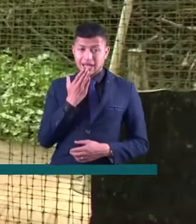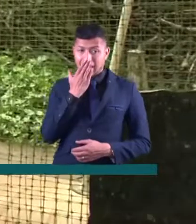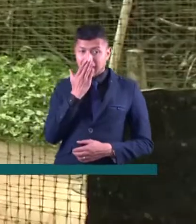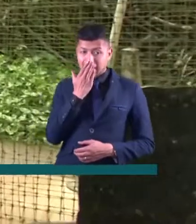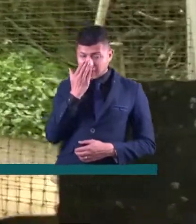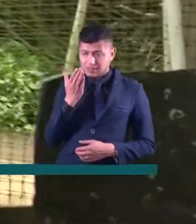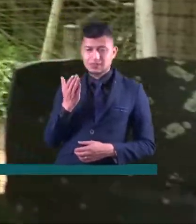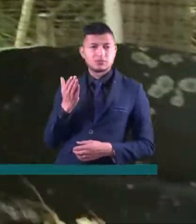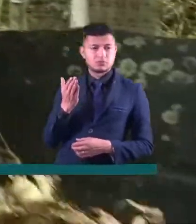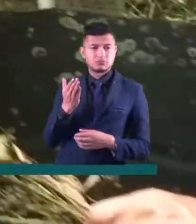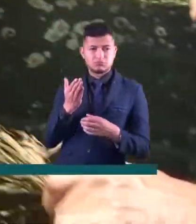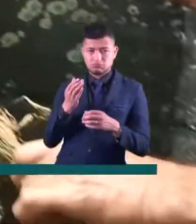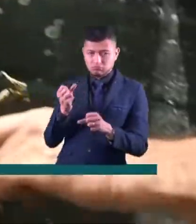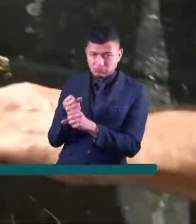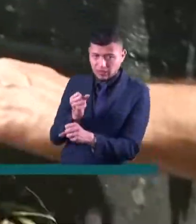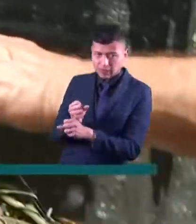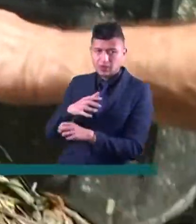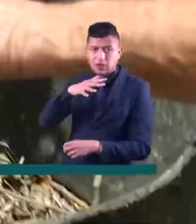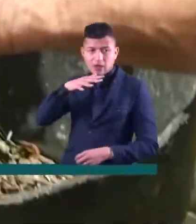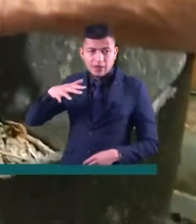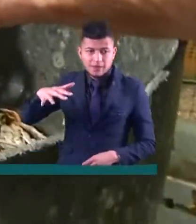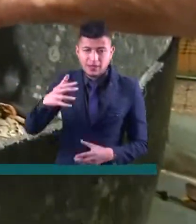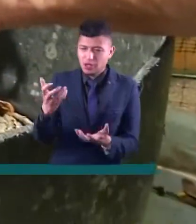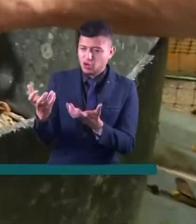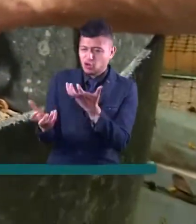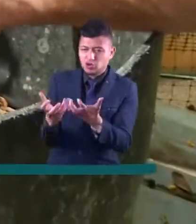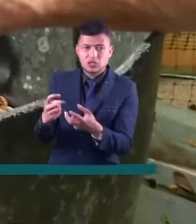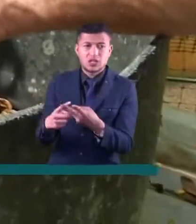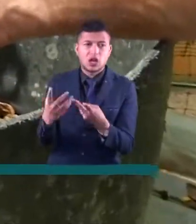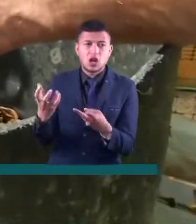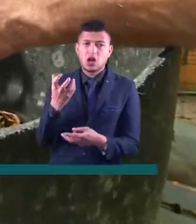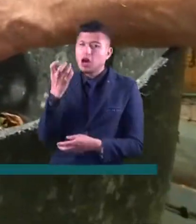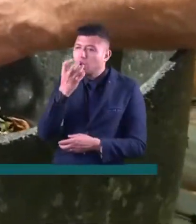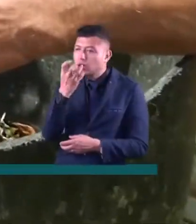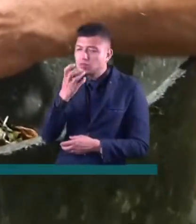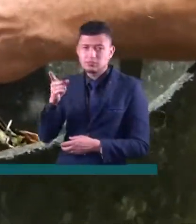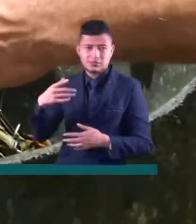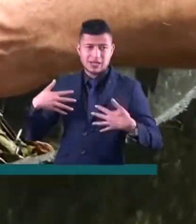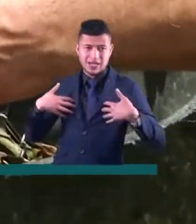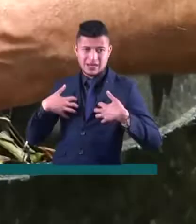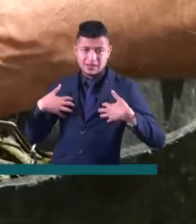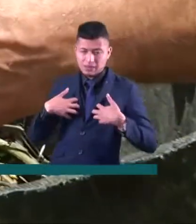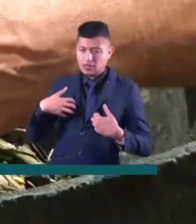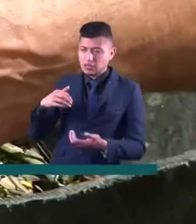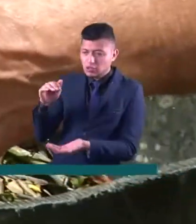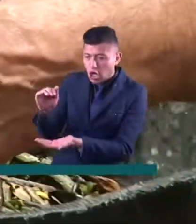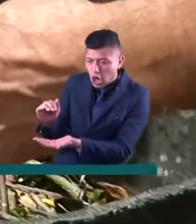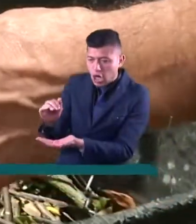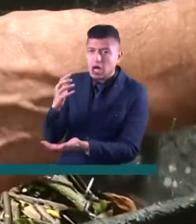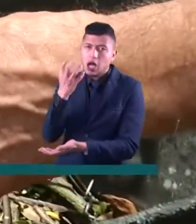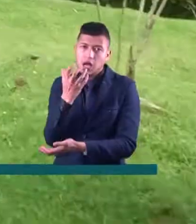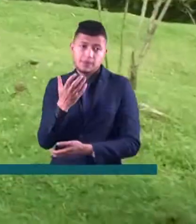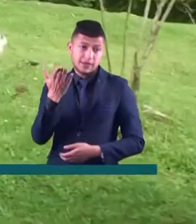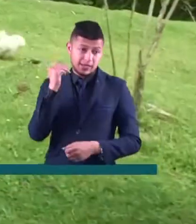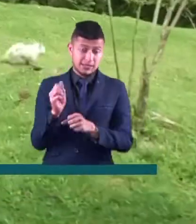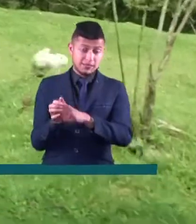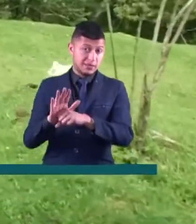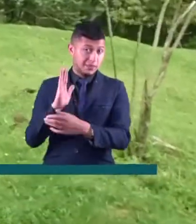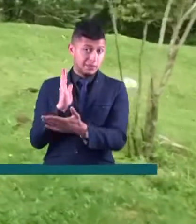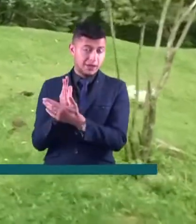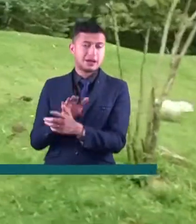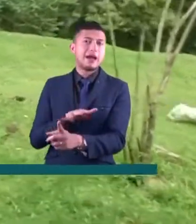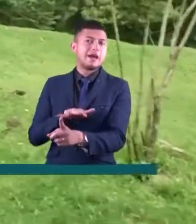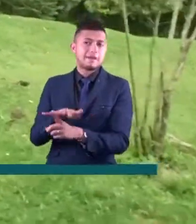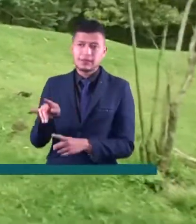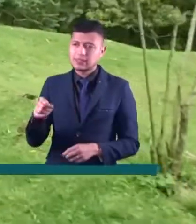Ese mismo gas es utilizado para labores de la finca, como la cocina o calentar los animales cuando están pequeños. Aunque durante la pandemia se